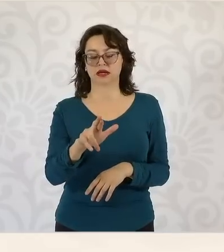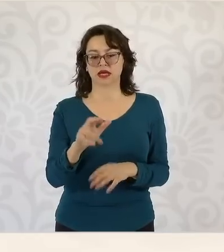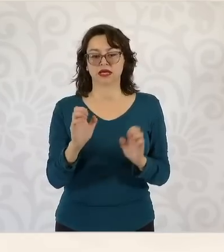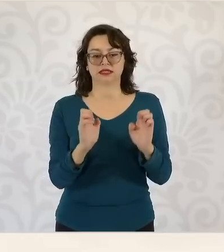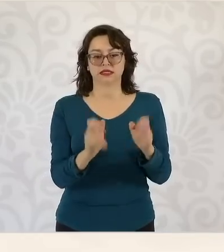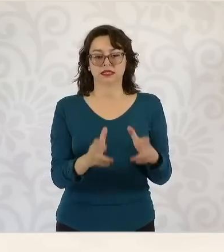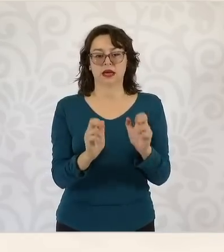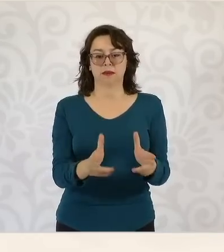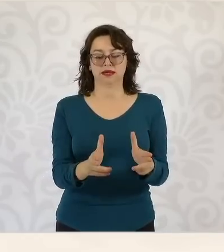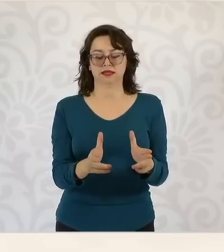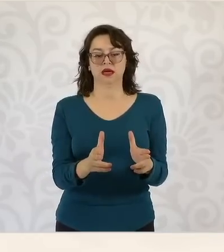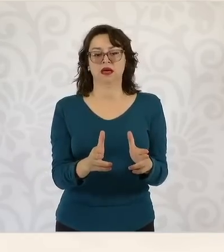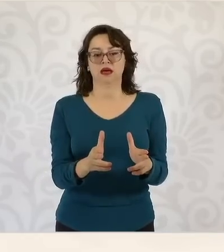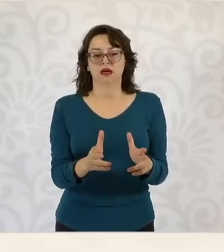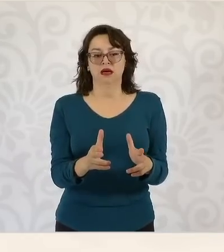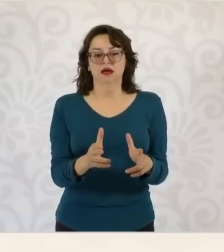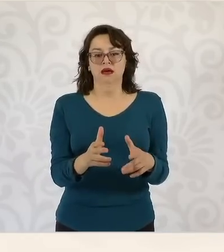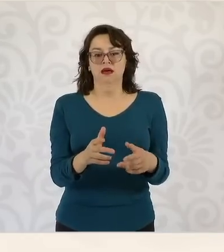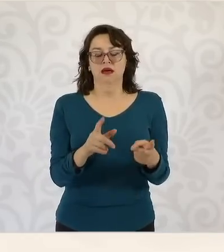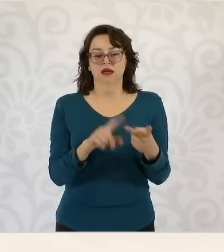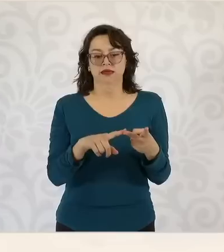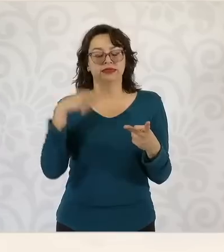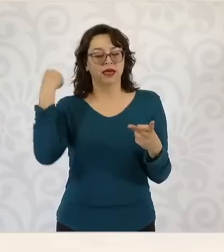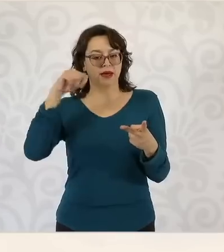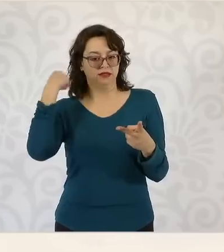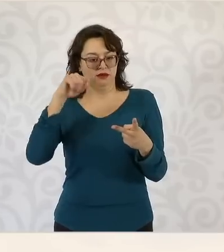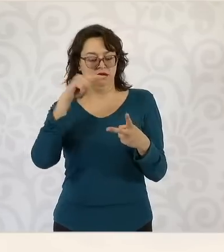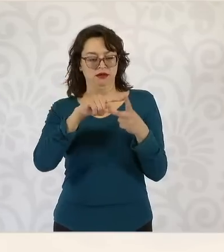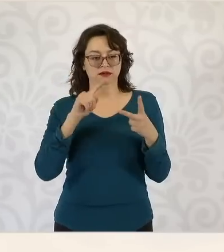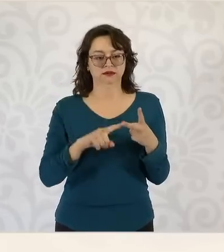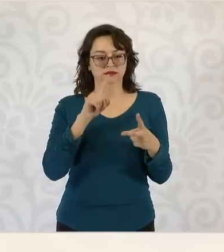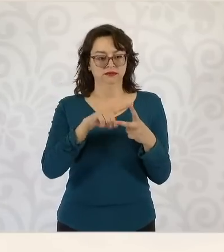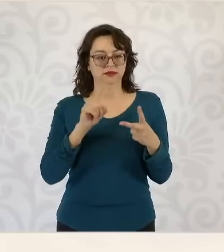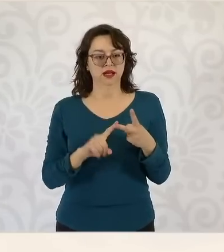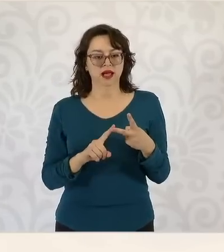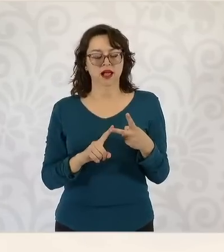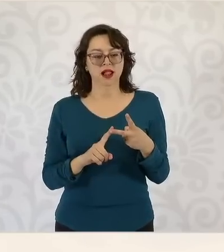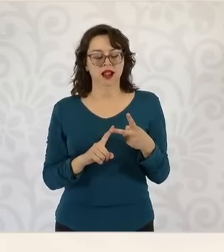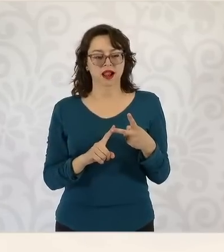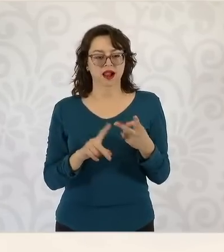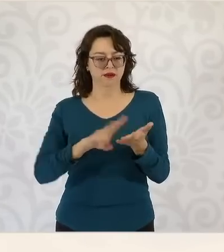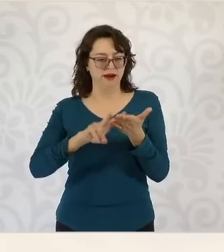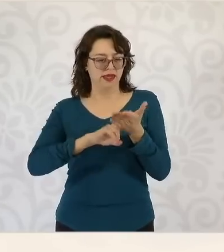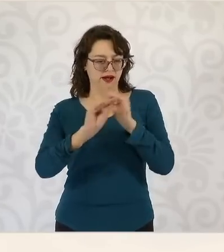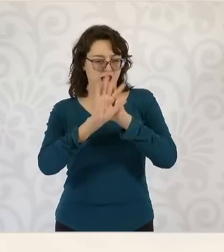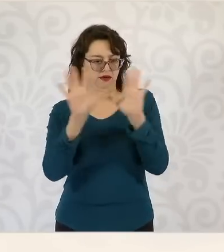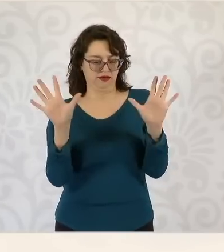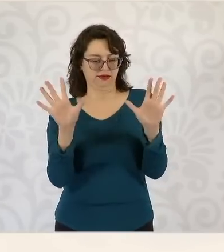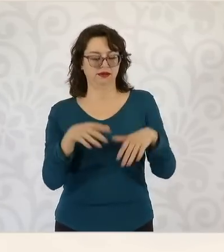Chiapas, y Teapa en Tabasco. Están aquí en este color.